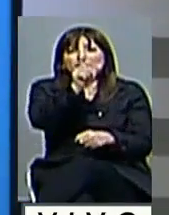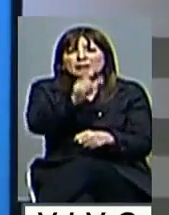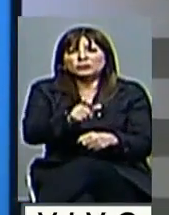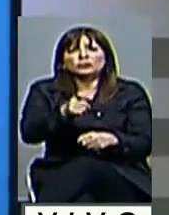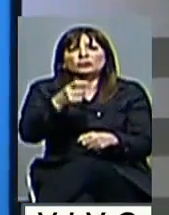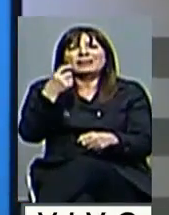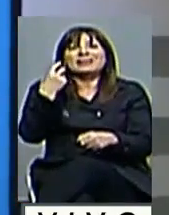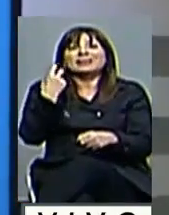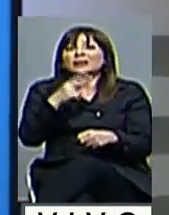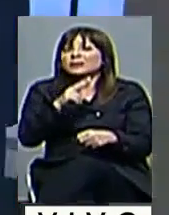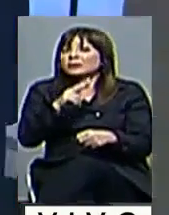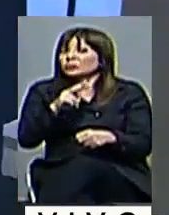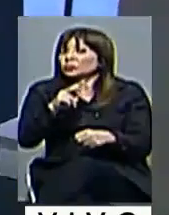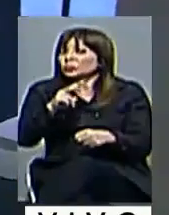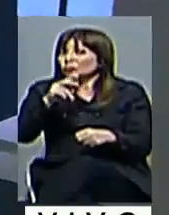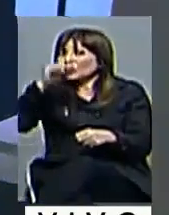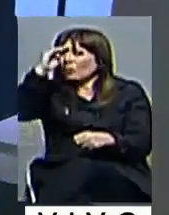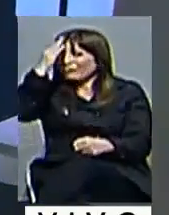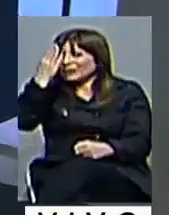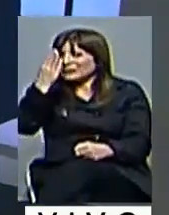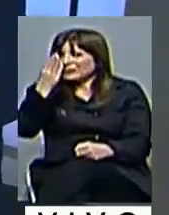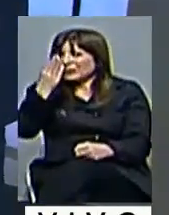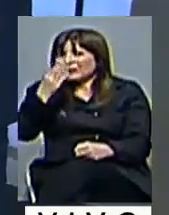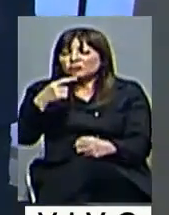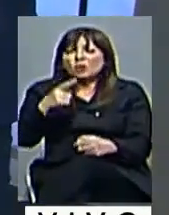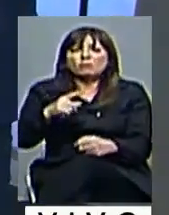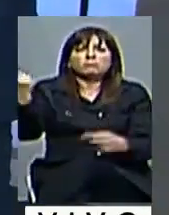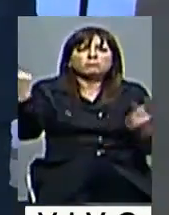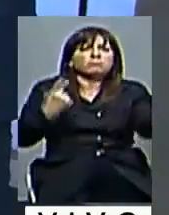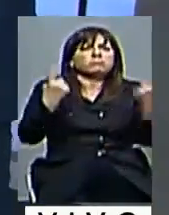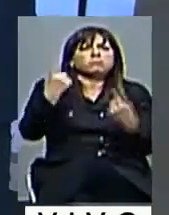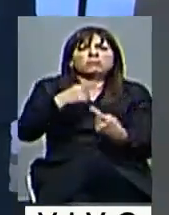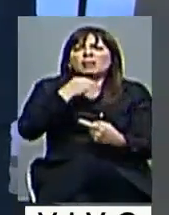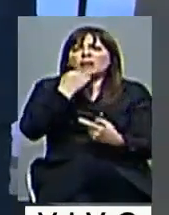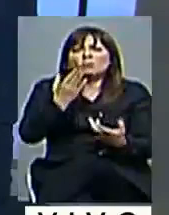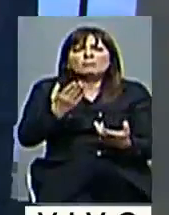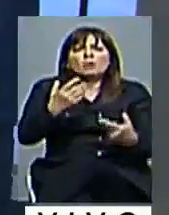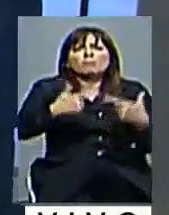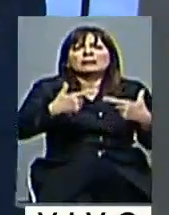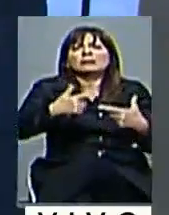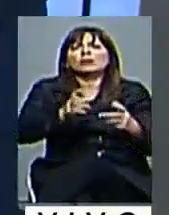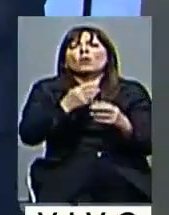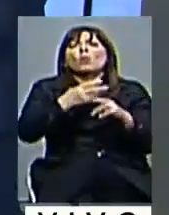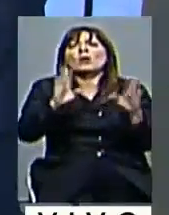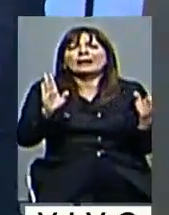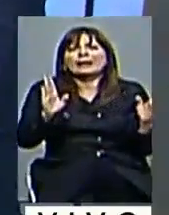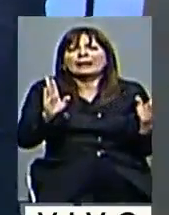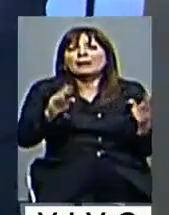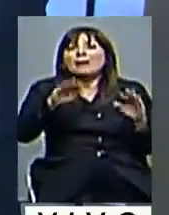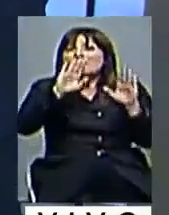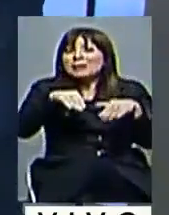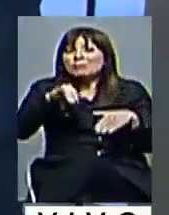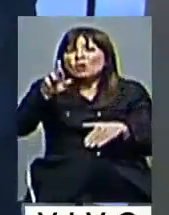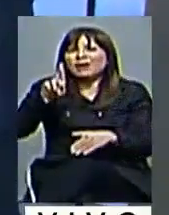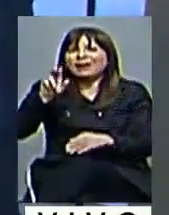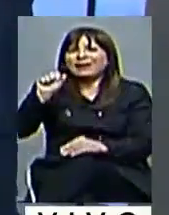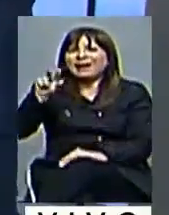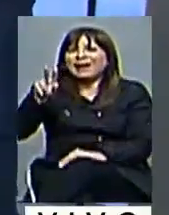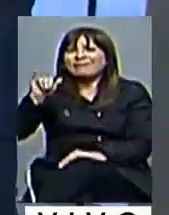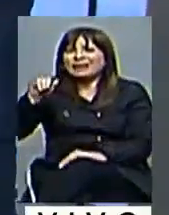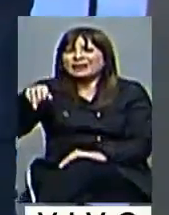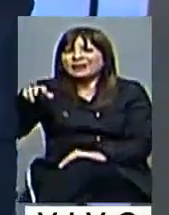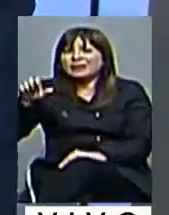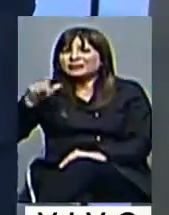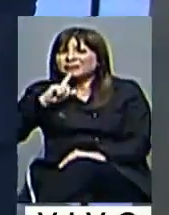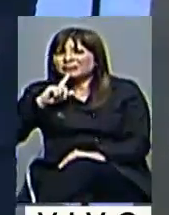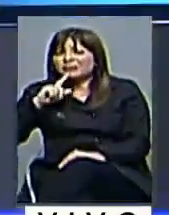su confianza. Más allá de que vinieran de los partidos, el mismo Jaime Rabinet. Y más técnicos a veces que políticos también. Y ahora,